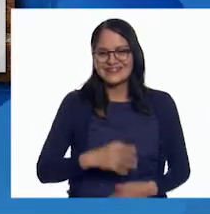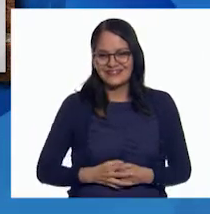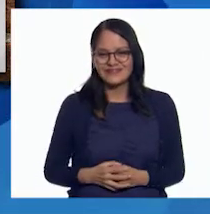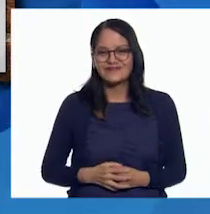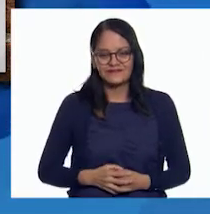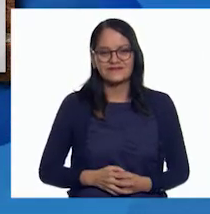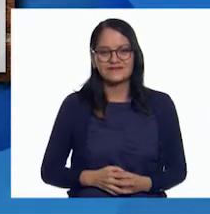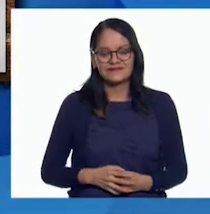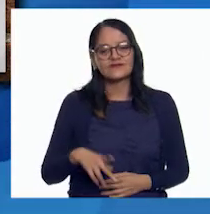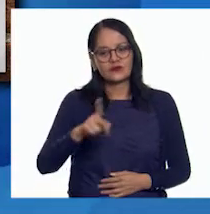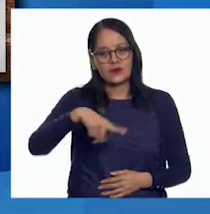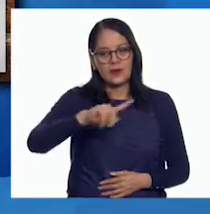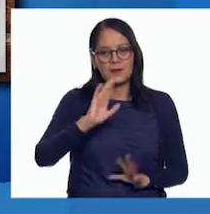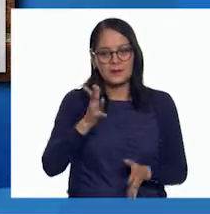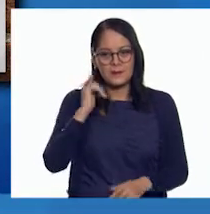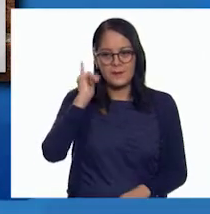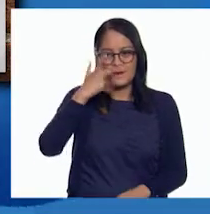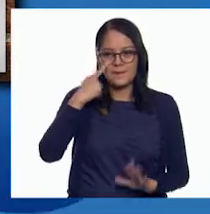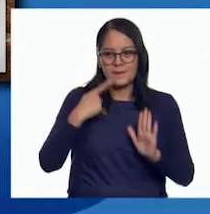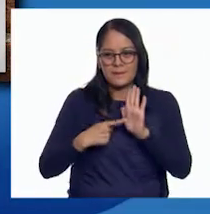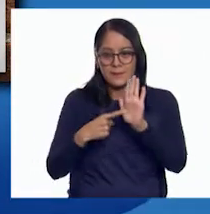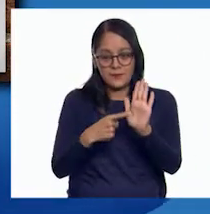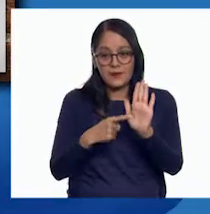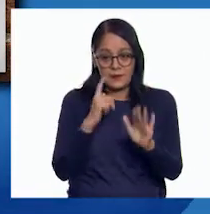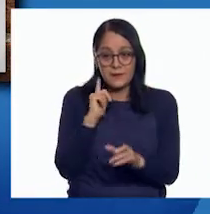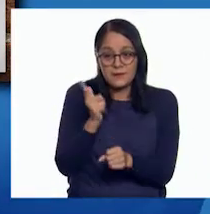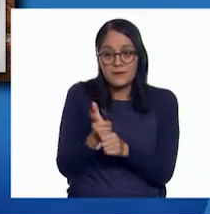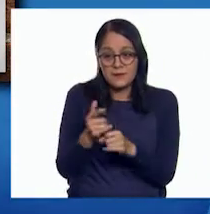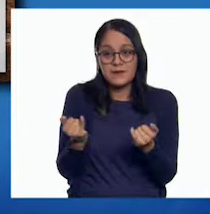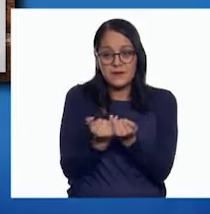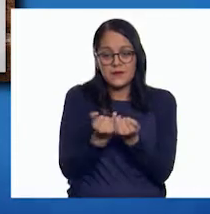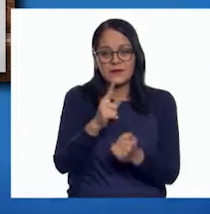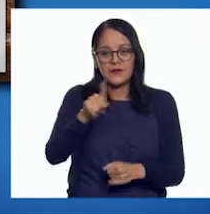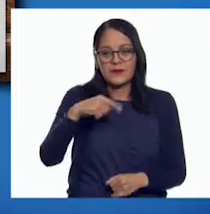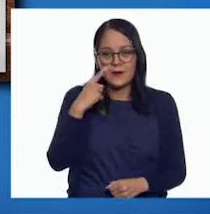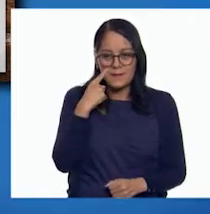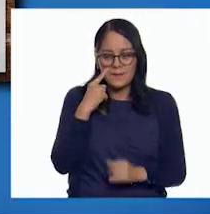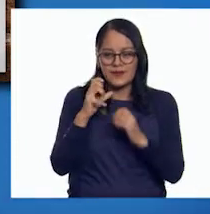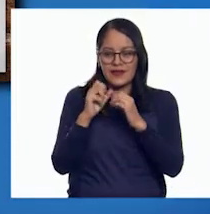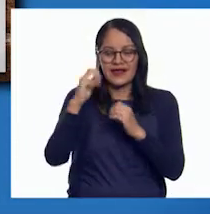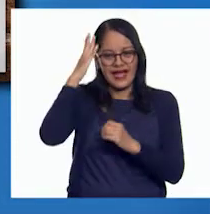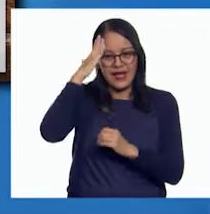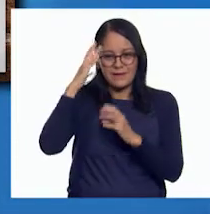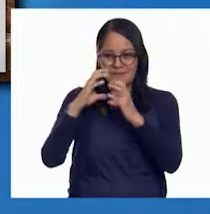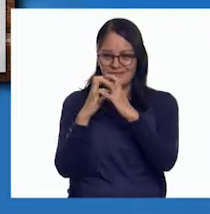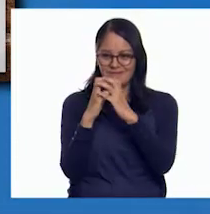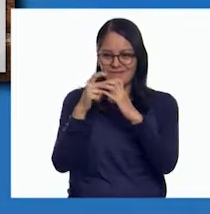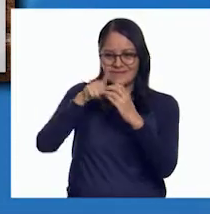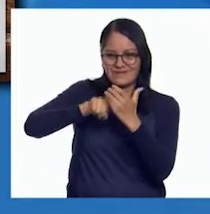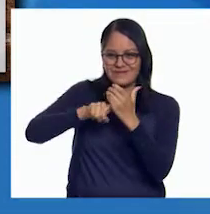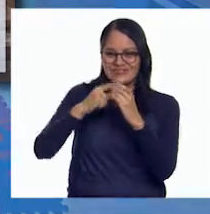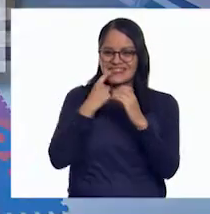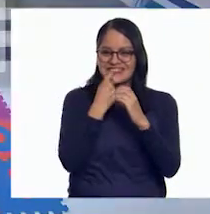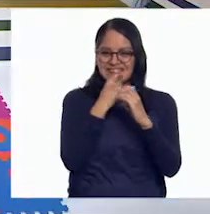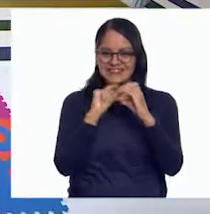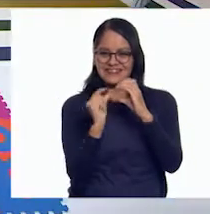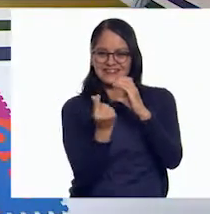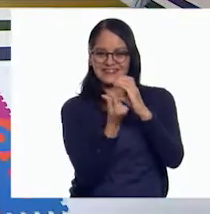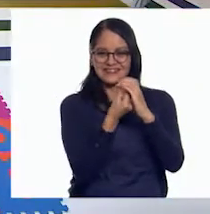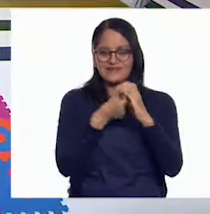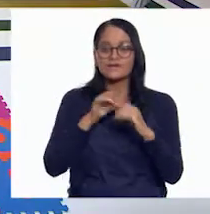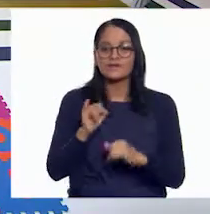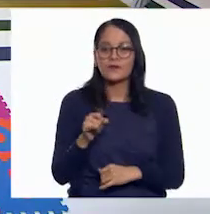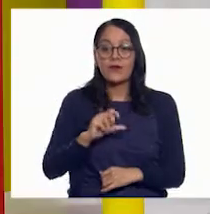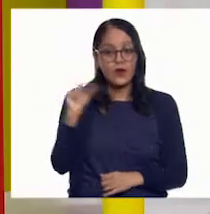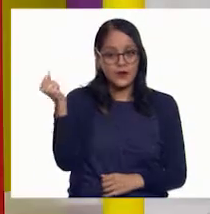bueno, ahí tenemos la imagen del ajo y podemos ver cómo lo que tú decías, la cabecita y los dientecitos del ajo. Muy bien, ¿lista para la segunda adivinanza?